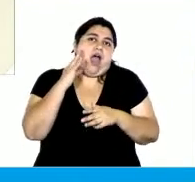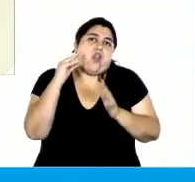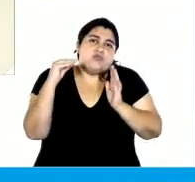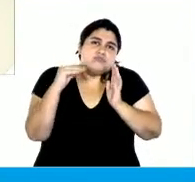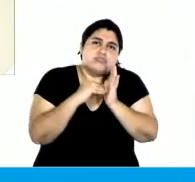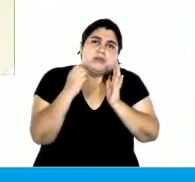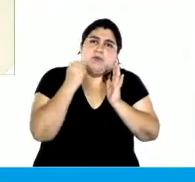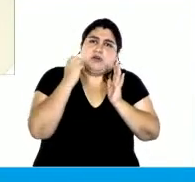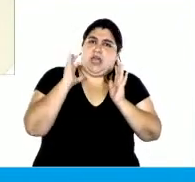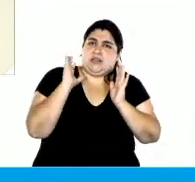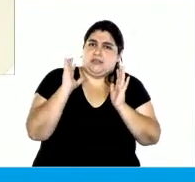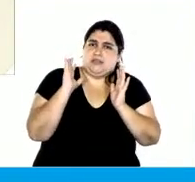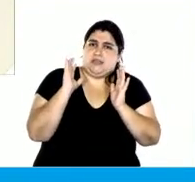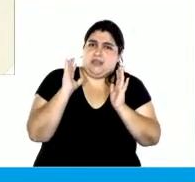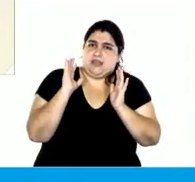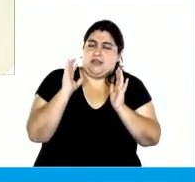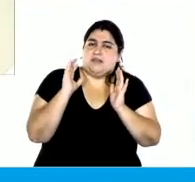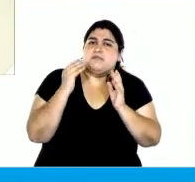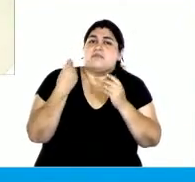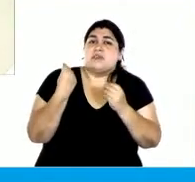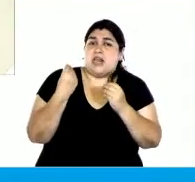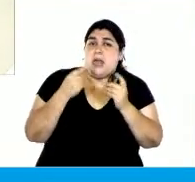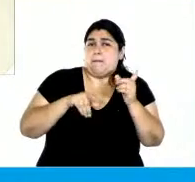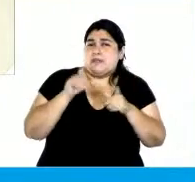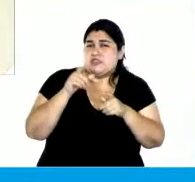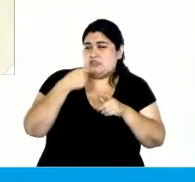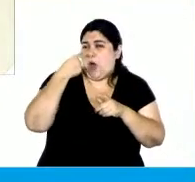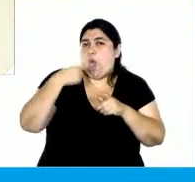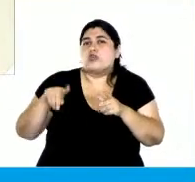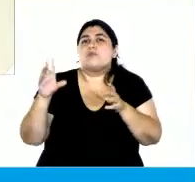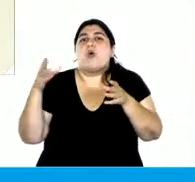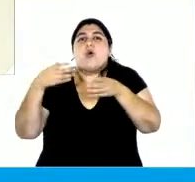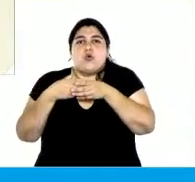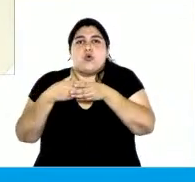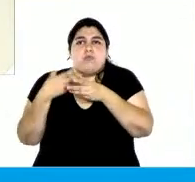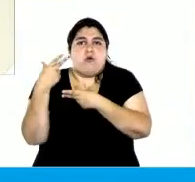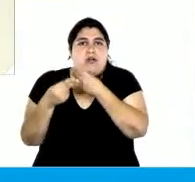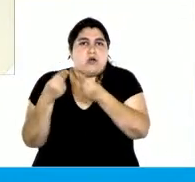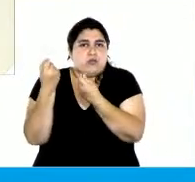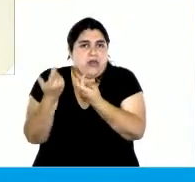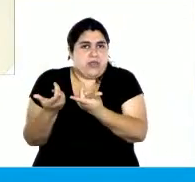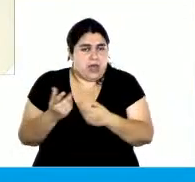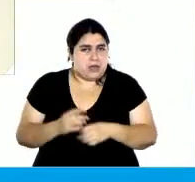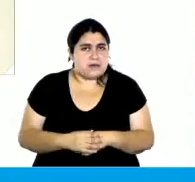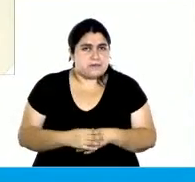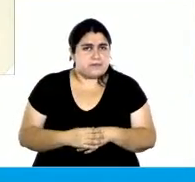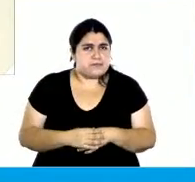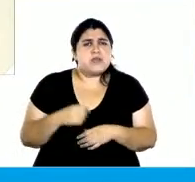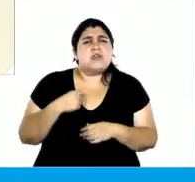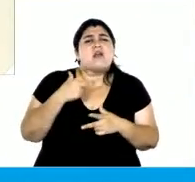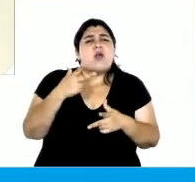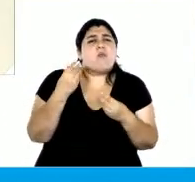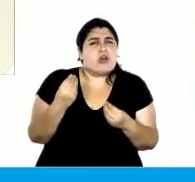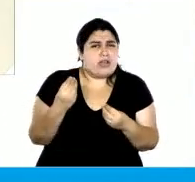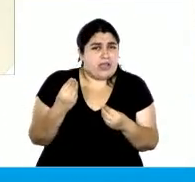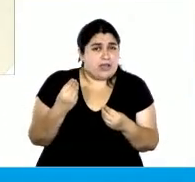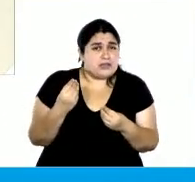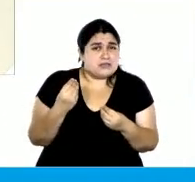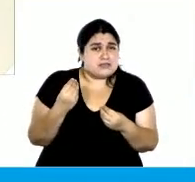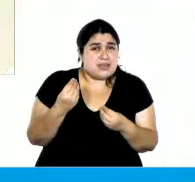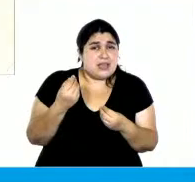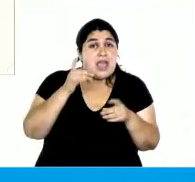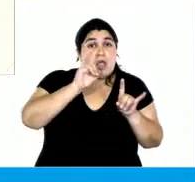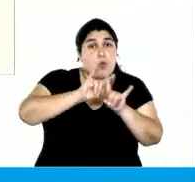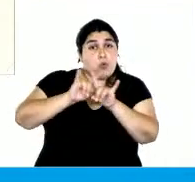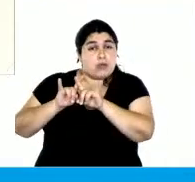discapacidad en la práctica estarán entre los últimos grupos en acceder a las vacunas. ¿Y por qué digo esto? ¿Acaso el sitio web de